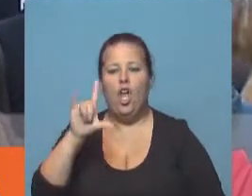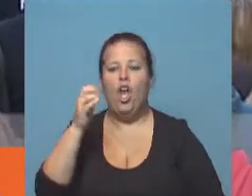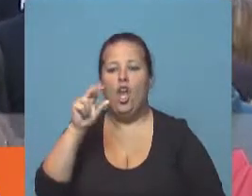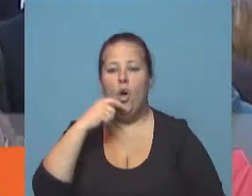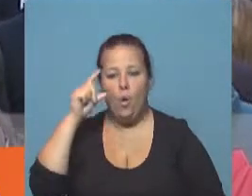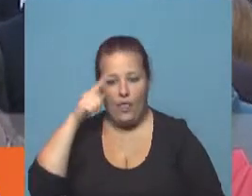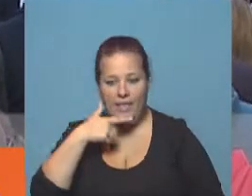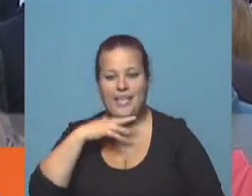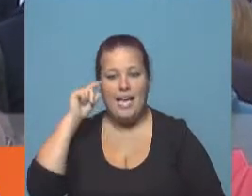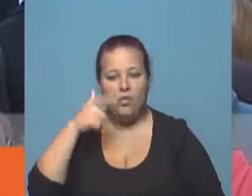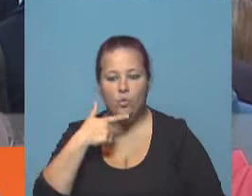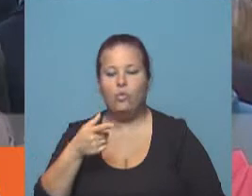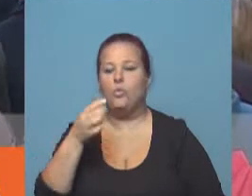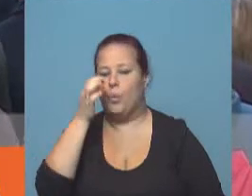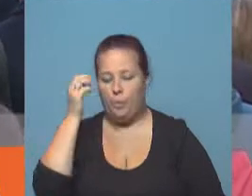Jesús María.